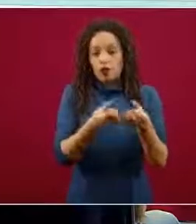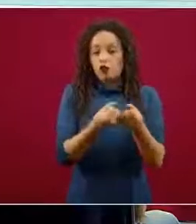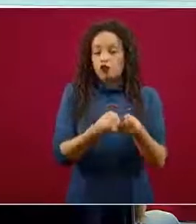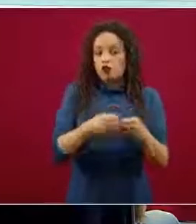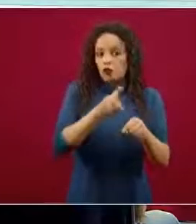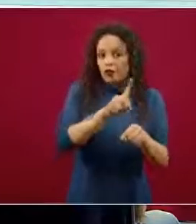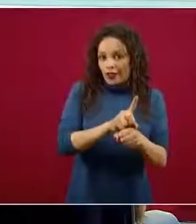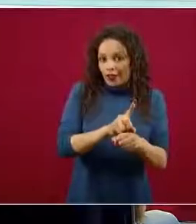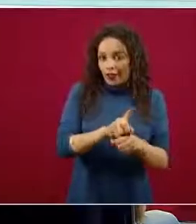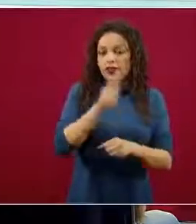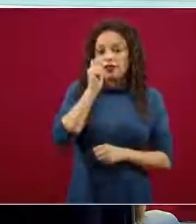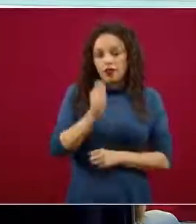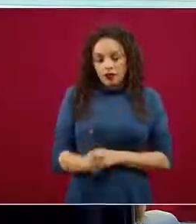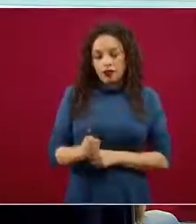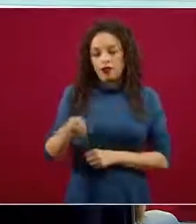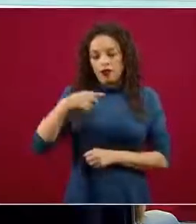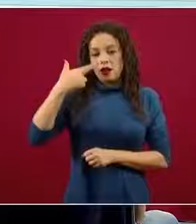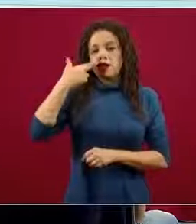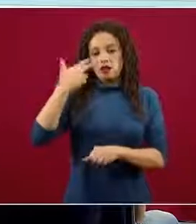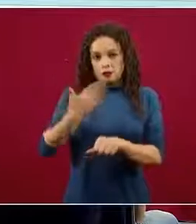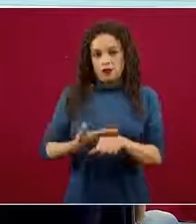comunidad.